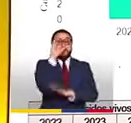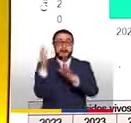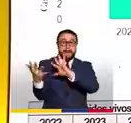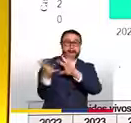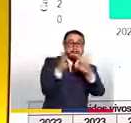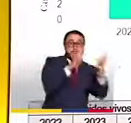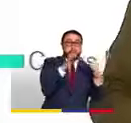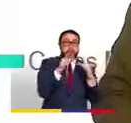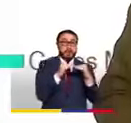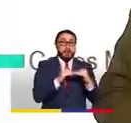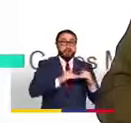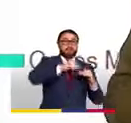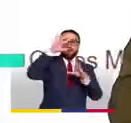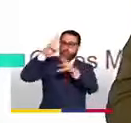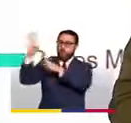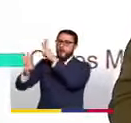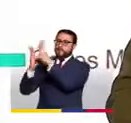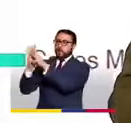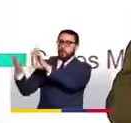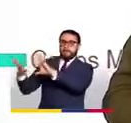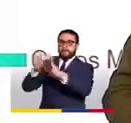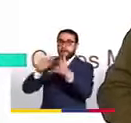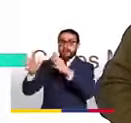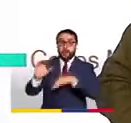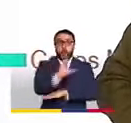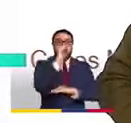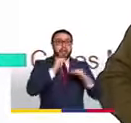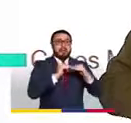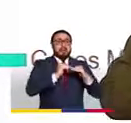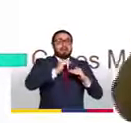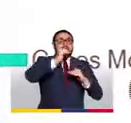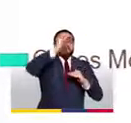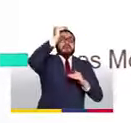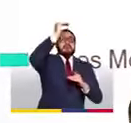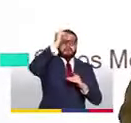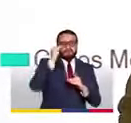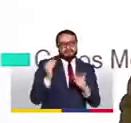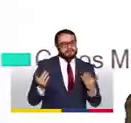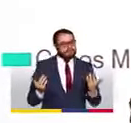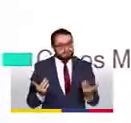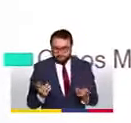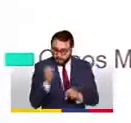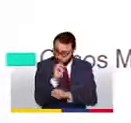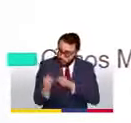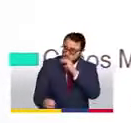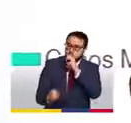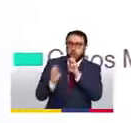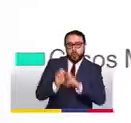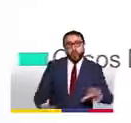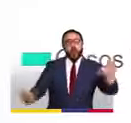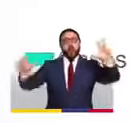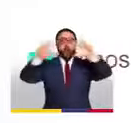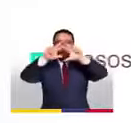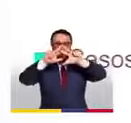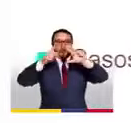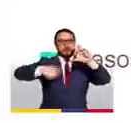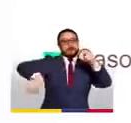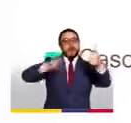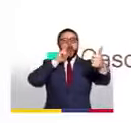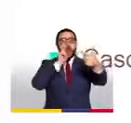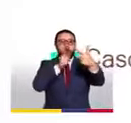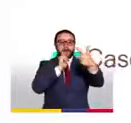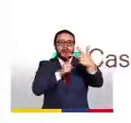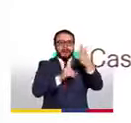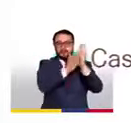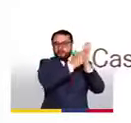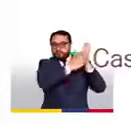del mundo. Las Naciones Unidas sacó un objetivo en los, se llaman objetivos del